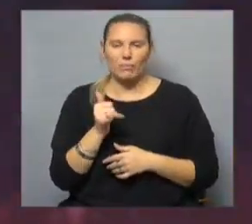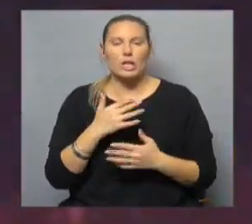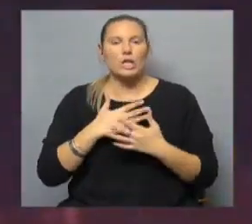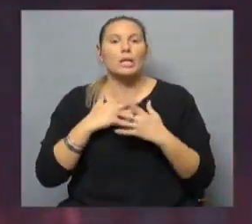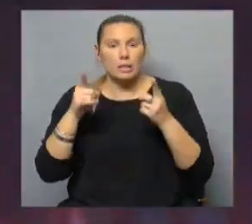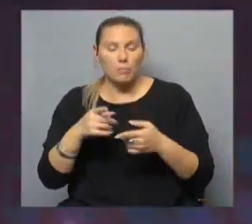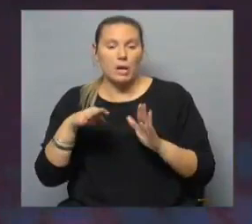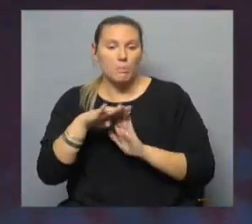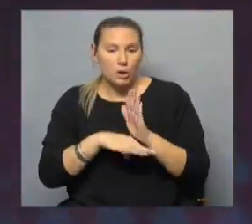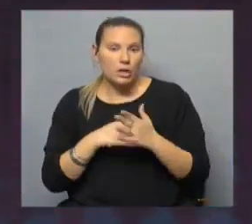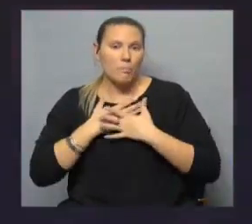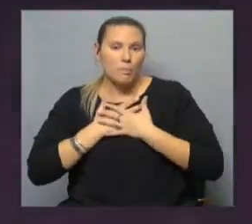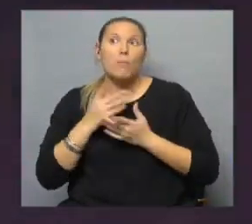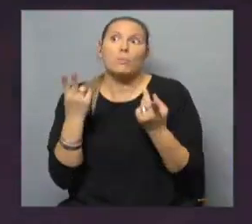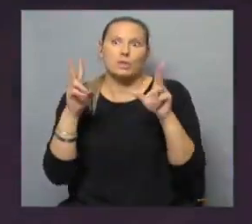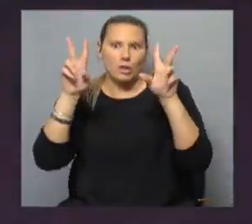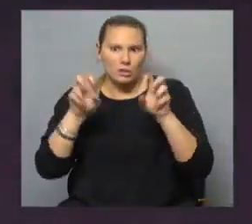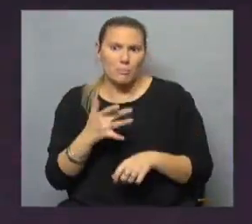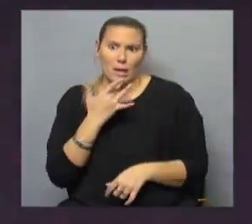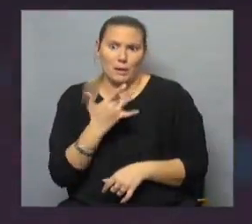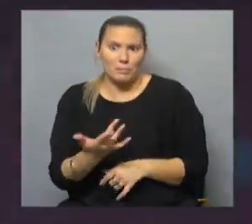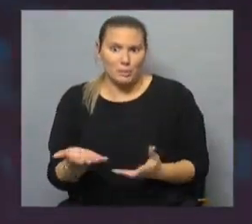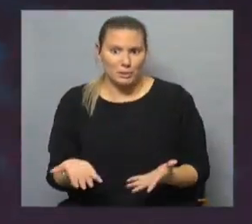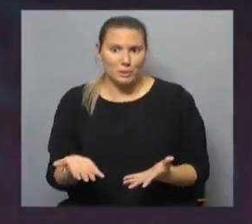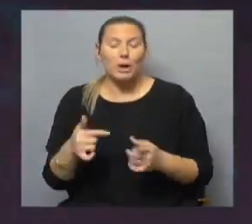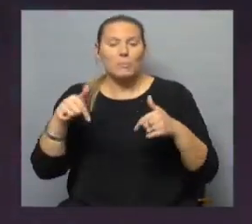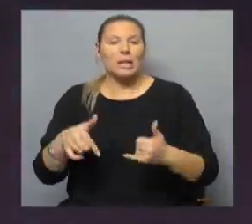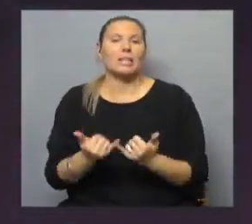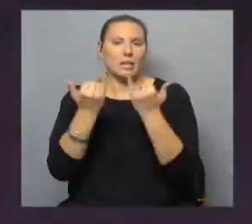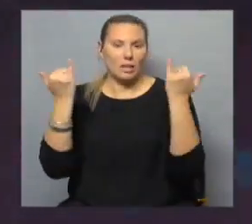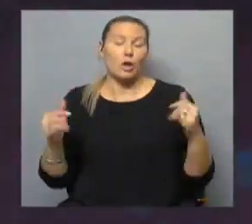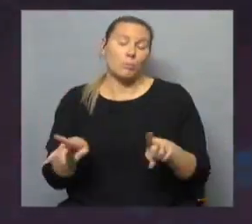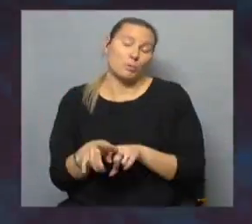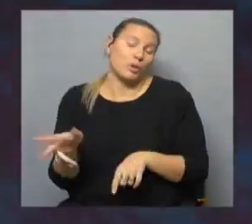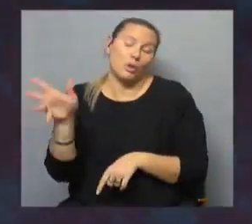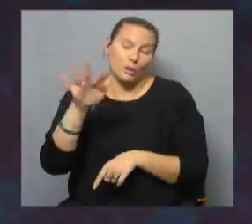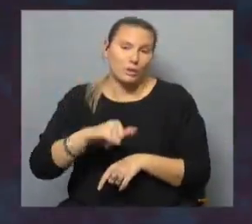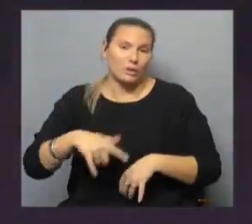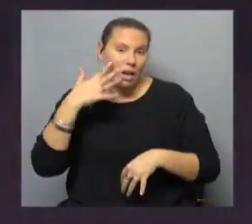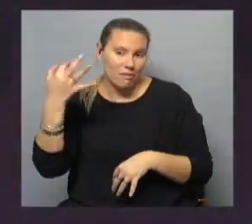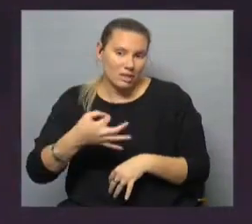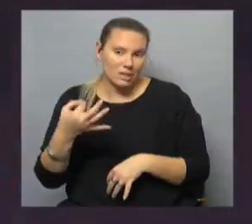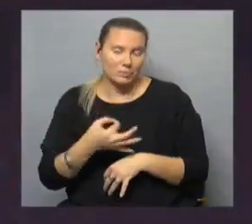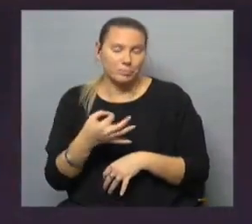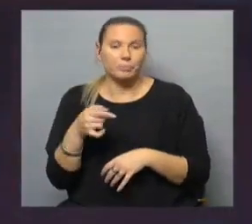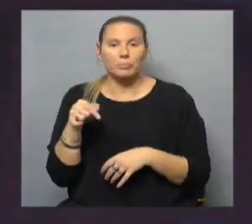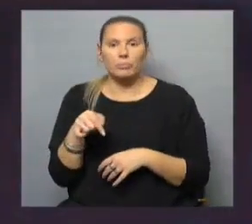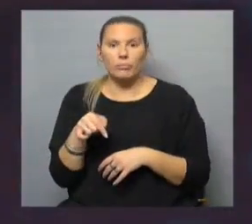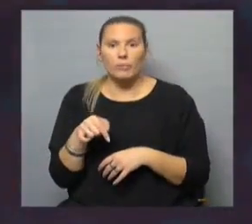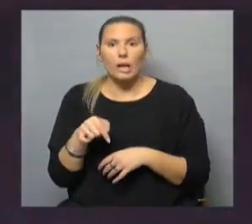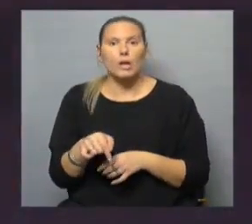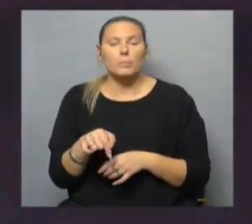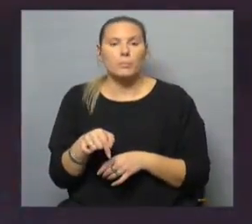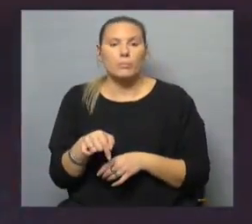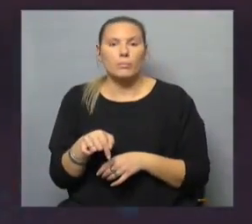queremos este programa y por eso tenemos unos contenidos preciosos para el día de hoy, como todos los días, valga decir. Y bueno, vamos a